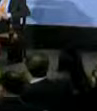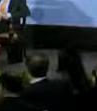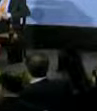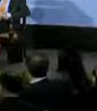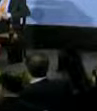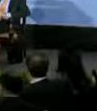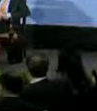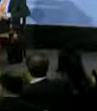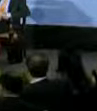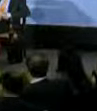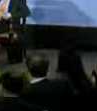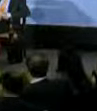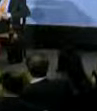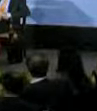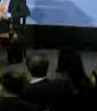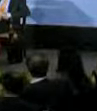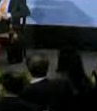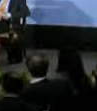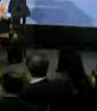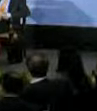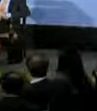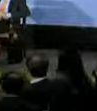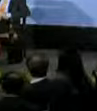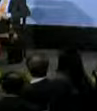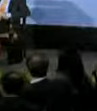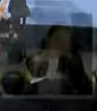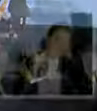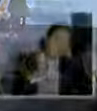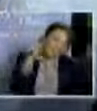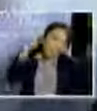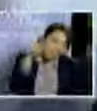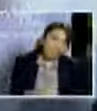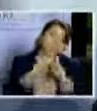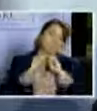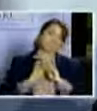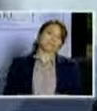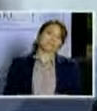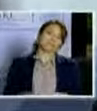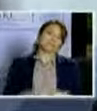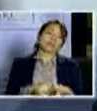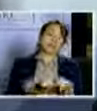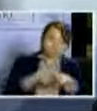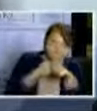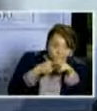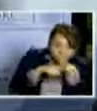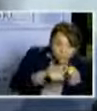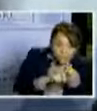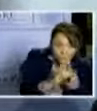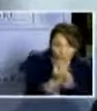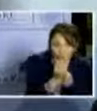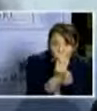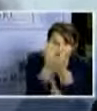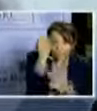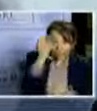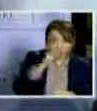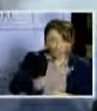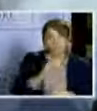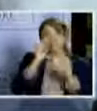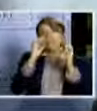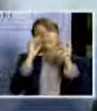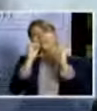los parlamentarios donde nace y muere todo. Acá es donde está la verificación, acá es donde está el reclamo, acá está